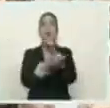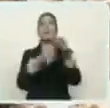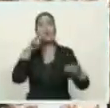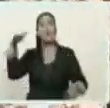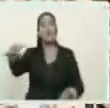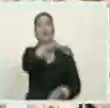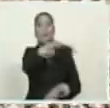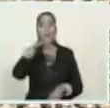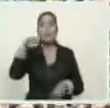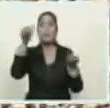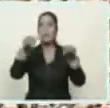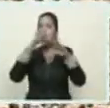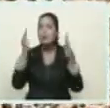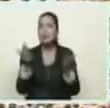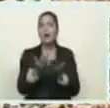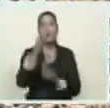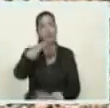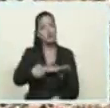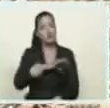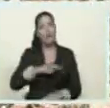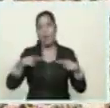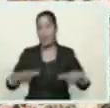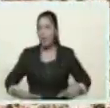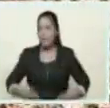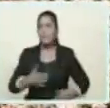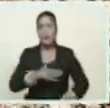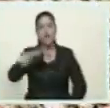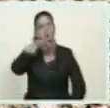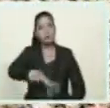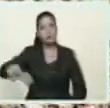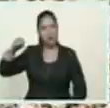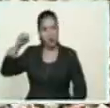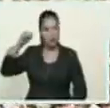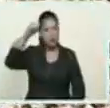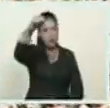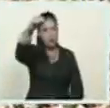por una sociedad humana el socialismo